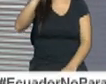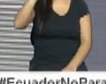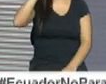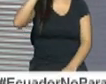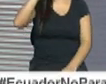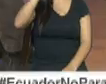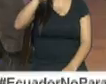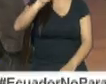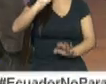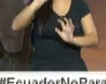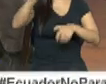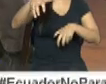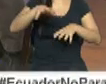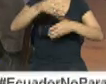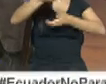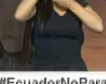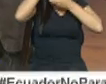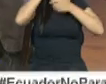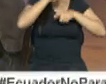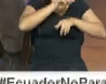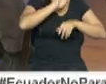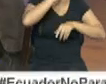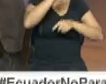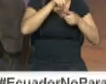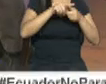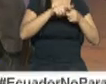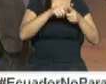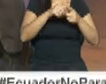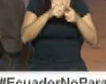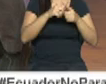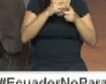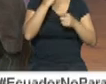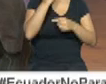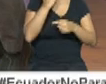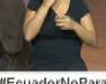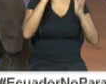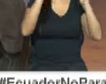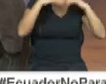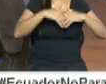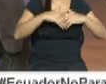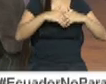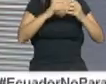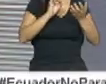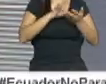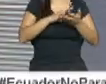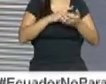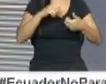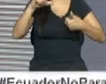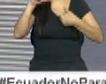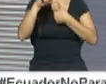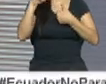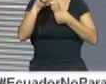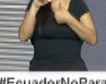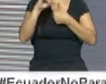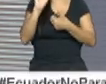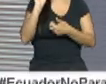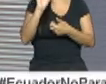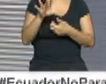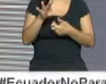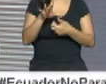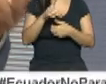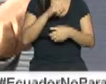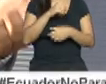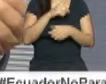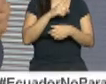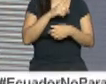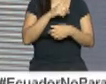Cordero, la caída de Bucarán, en febrero del año 97, la salida de Maguad en enero del año 2000 y la huida